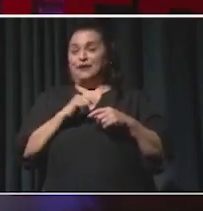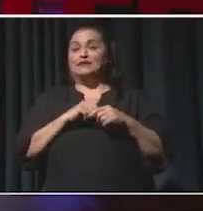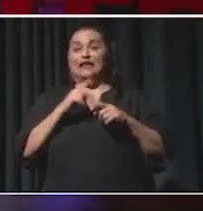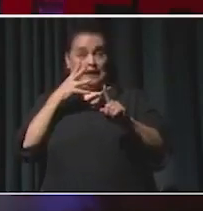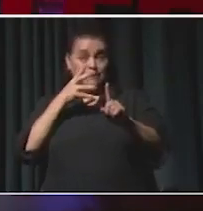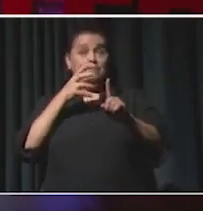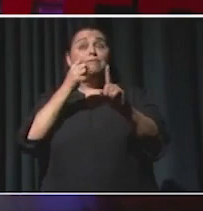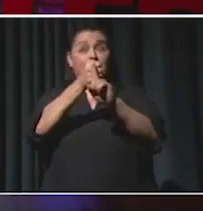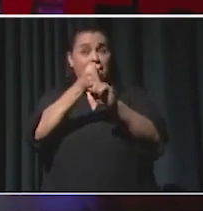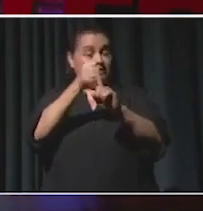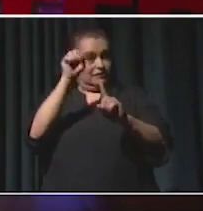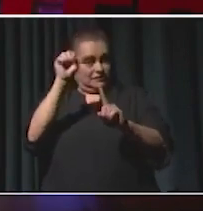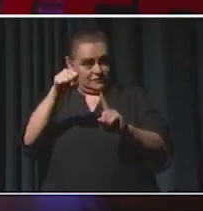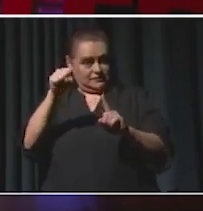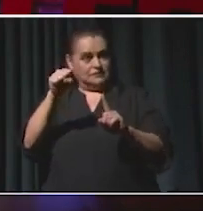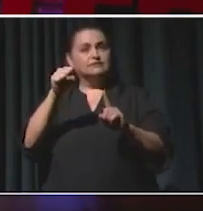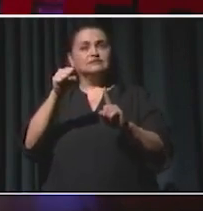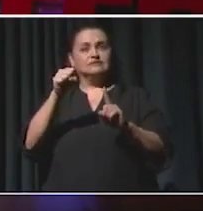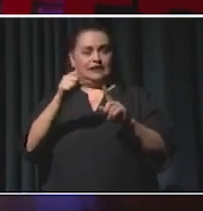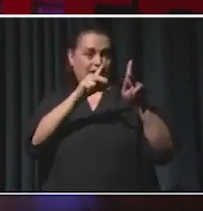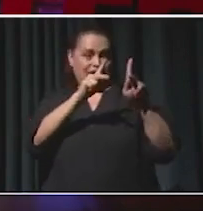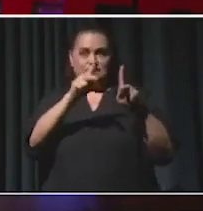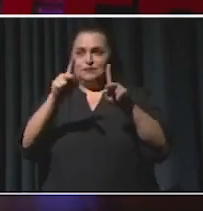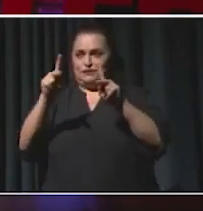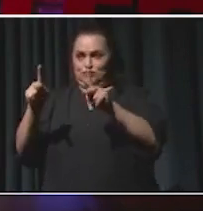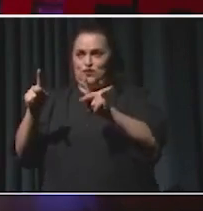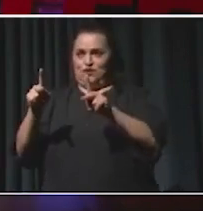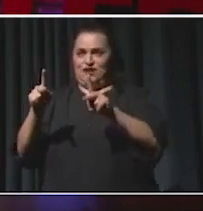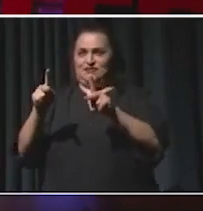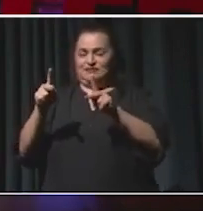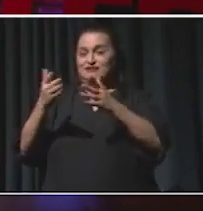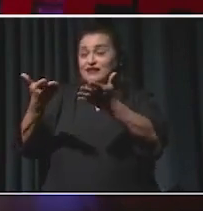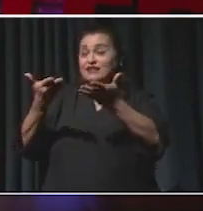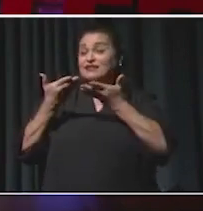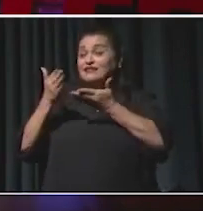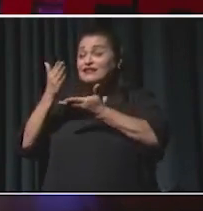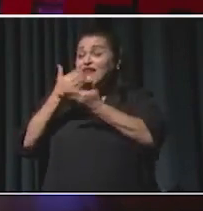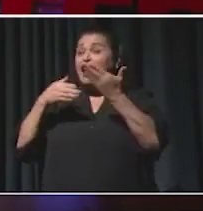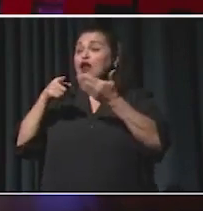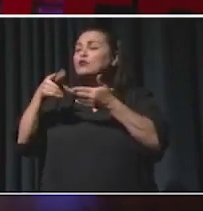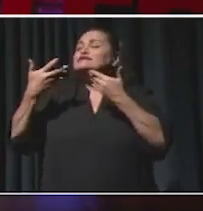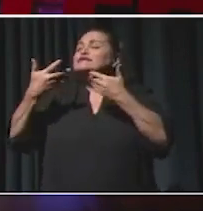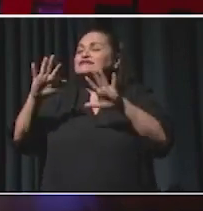impacto en las personas que genera algo que ellos ya tenían